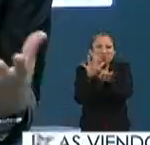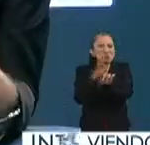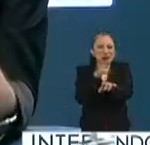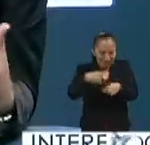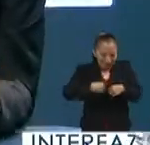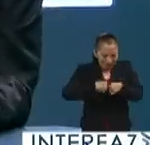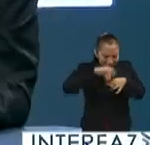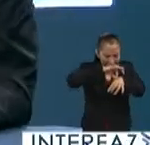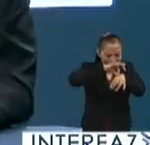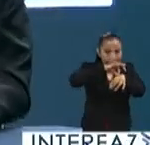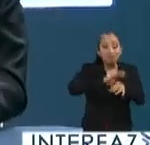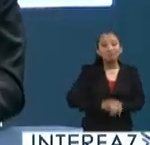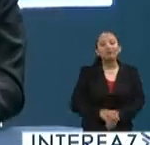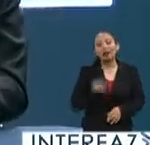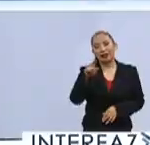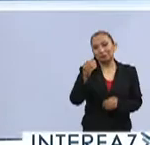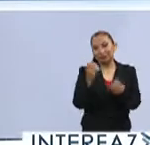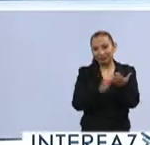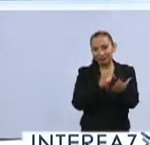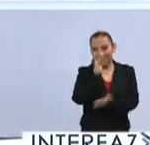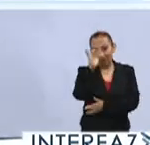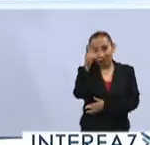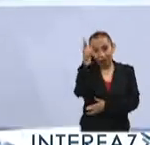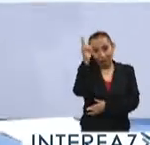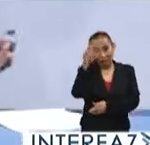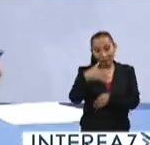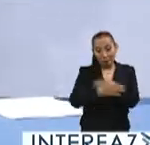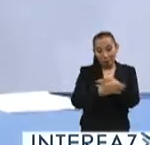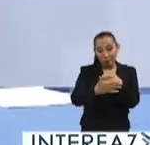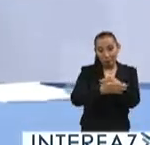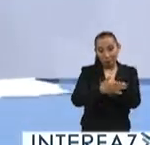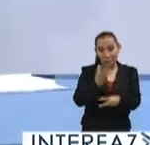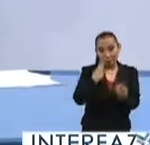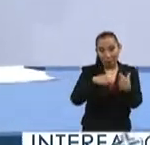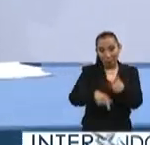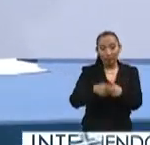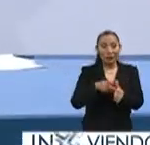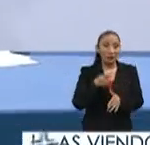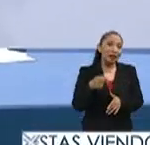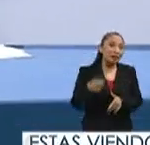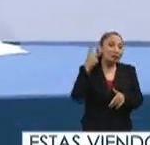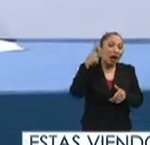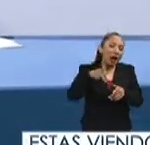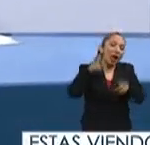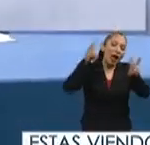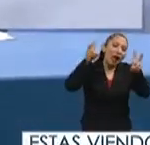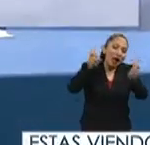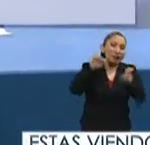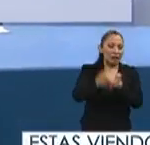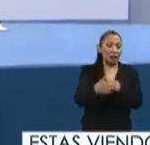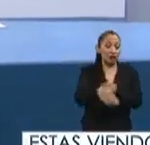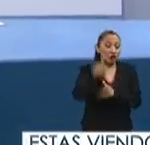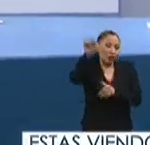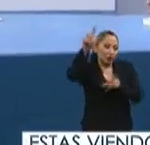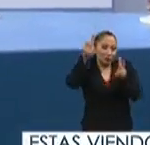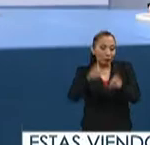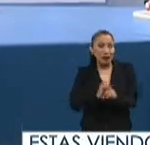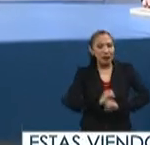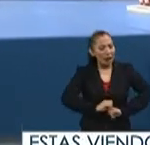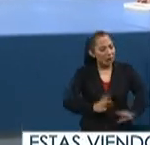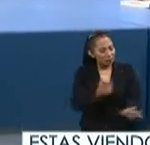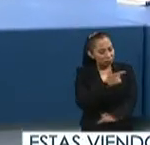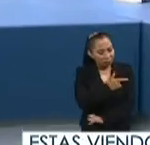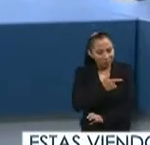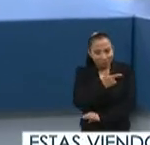¿no? Eso es maravilloso. Muchísimas gracias. Ojalá lo tengamos pronto aquí en el estudio nuevamente para poder hablar de este y bueno, y de otros temas. Desde luego,